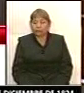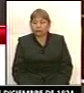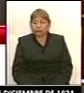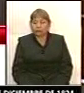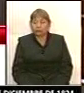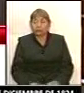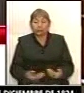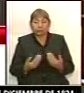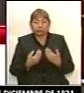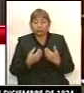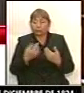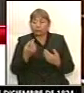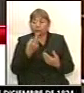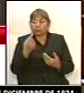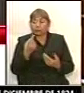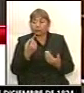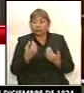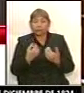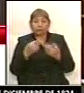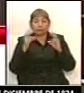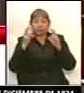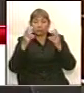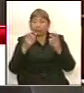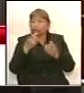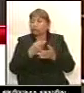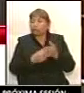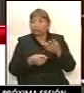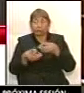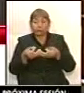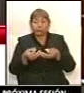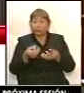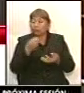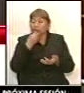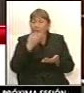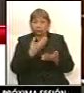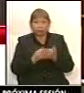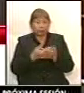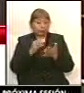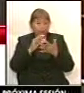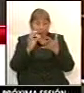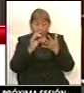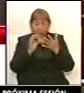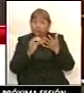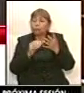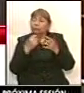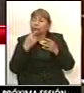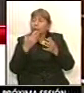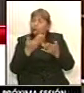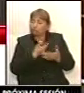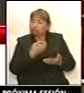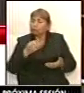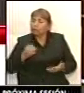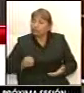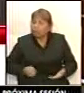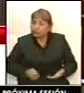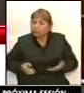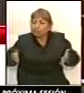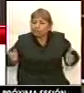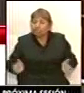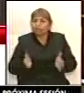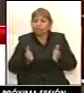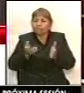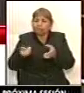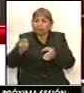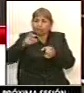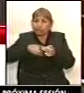No, entonces, no solamente es un tema de financiamiento, un tema de buena calificación, sino que el Estado tiene que seguir